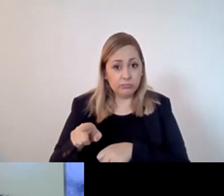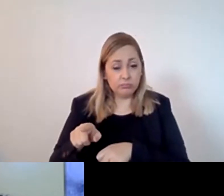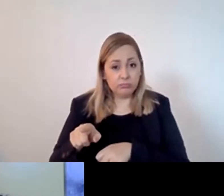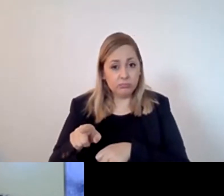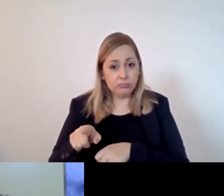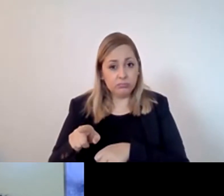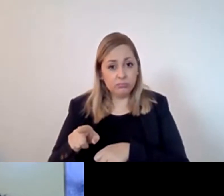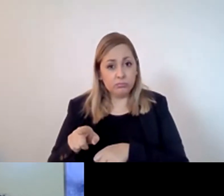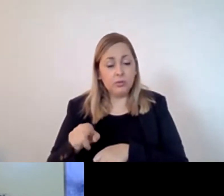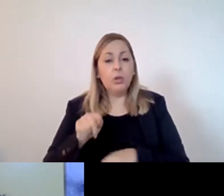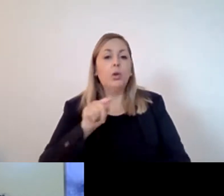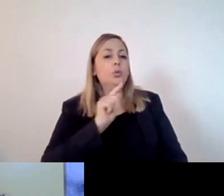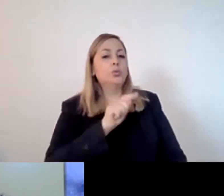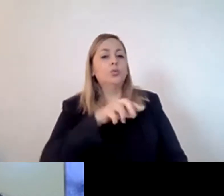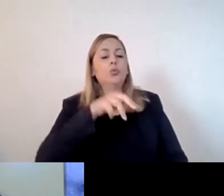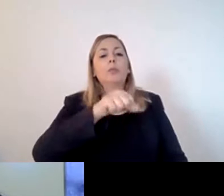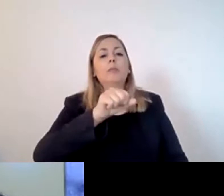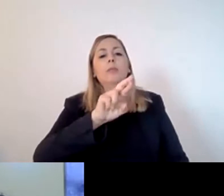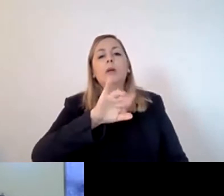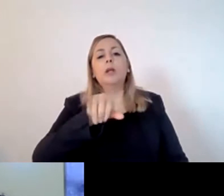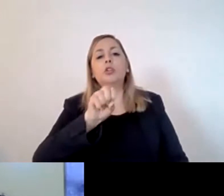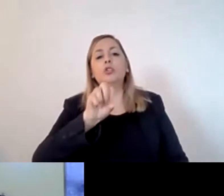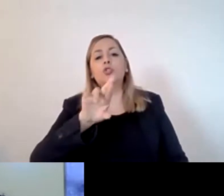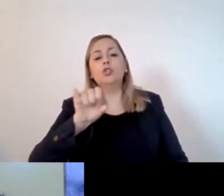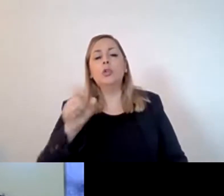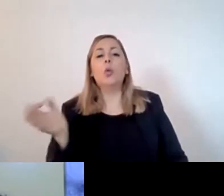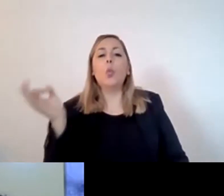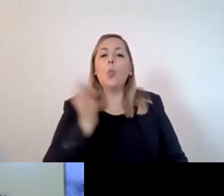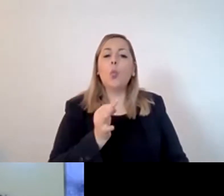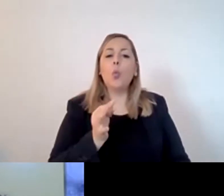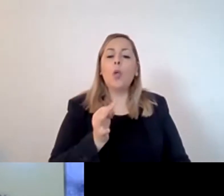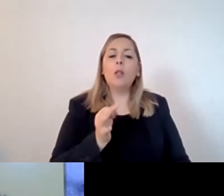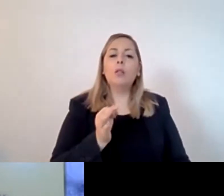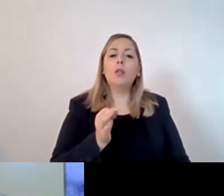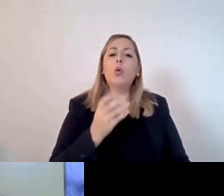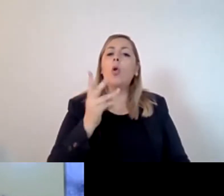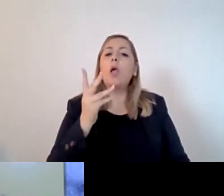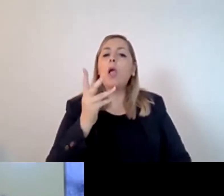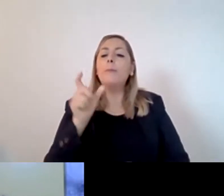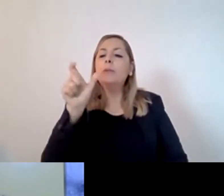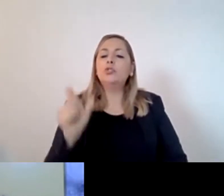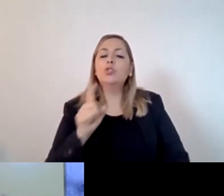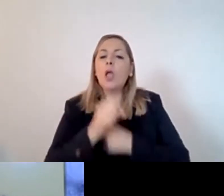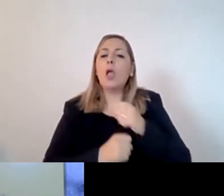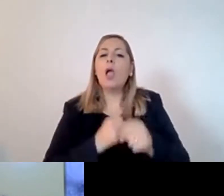Si estás por ahí, Marjorie, cuéntanos por favor en el chat qué edad tiene la persona.